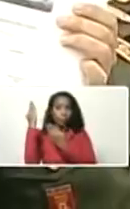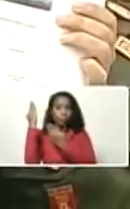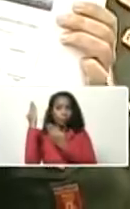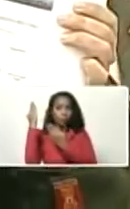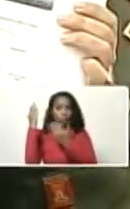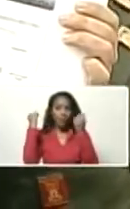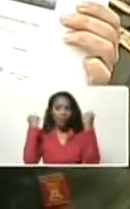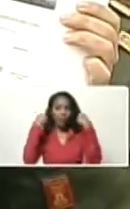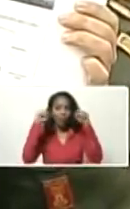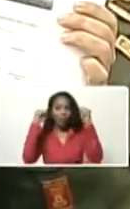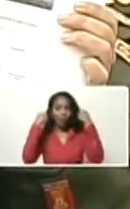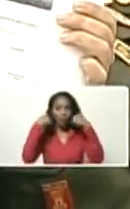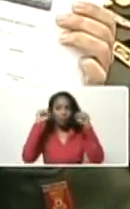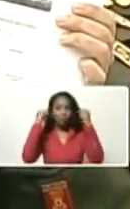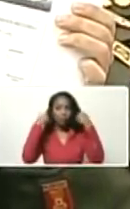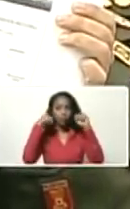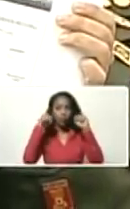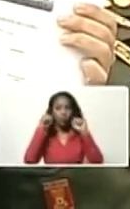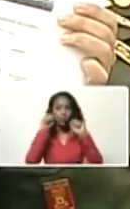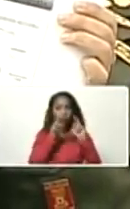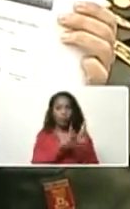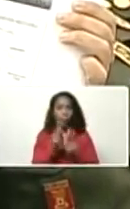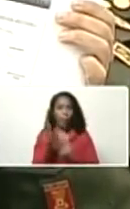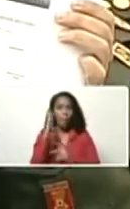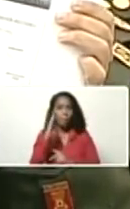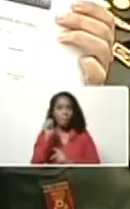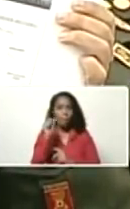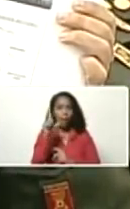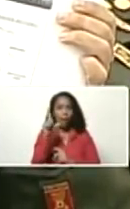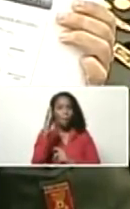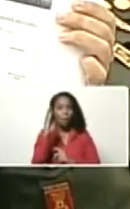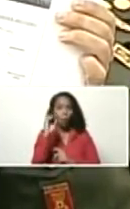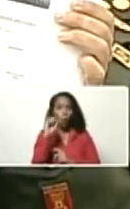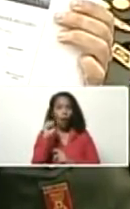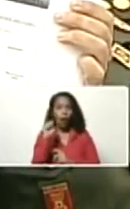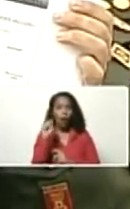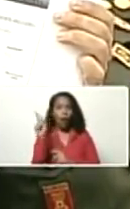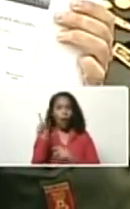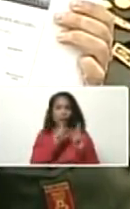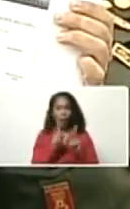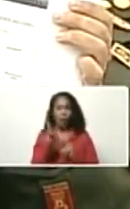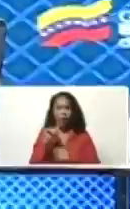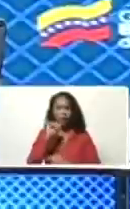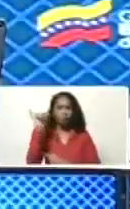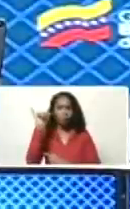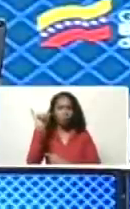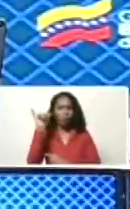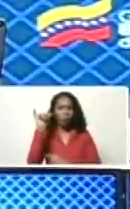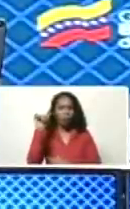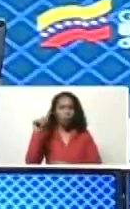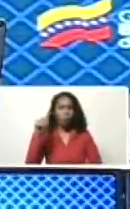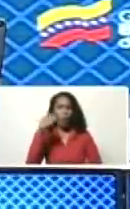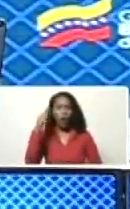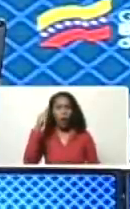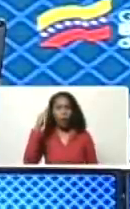del ejercicio del Plan Balboa. Recientemente ese, han aparecido... Ese plan fue denunciado por el comandante